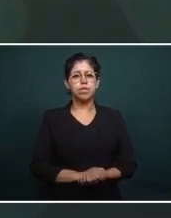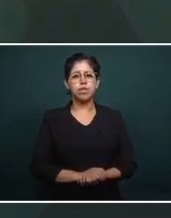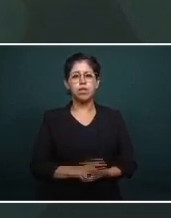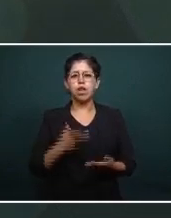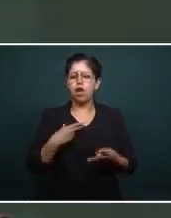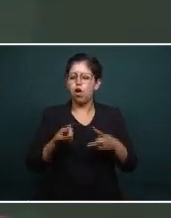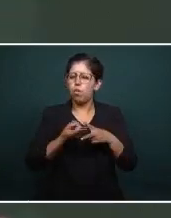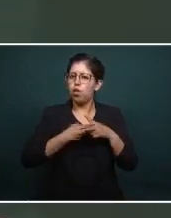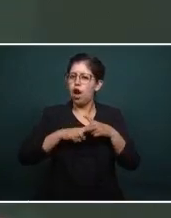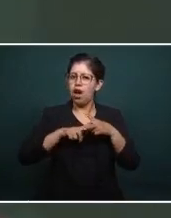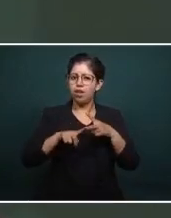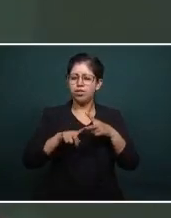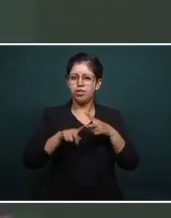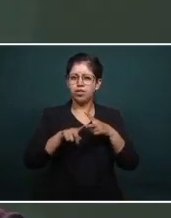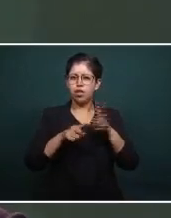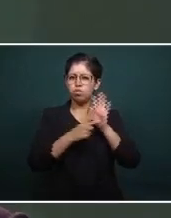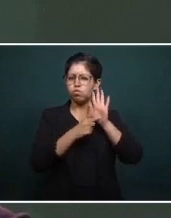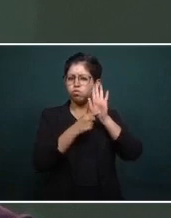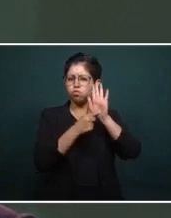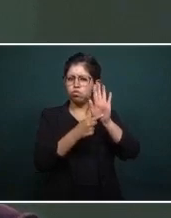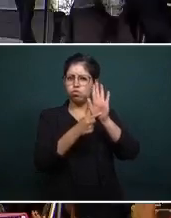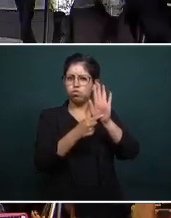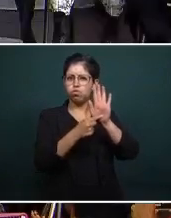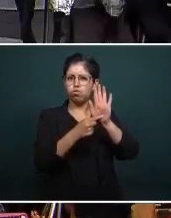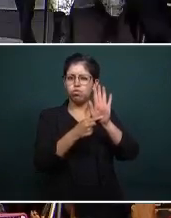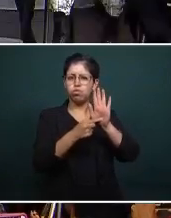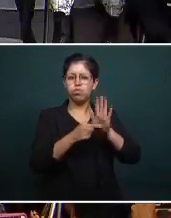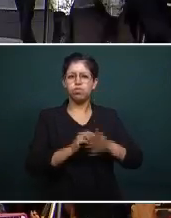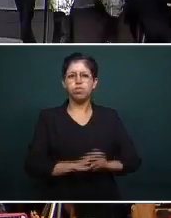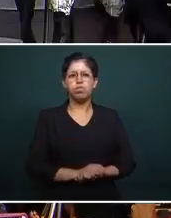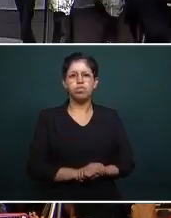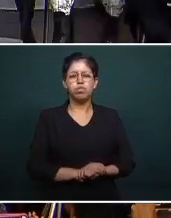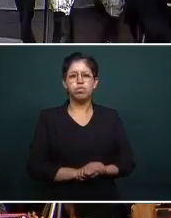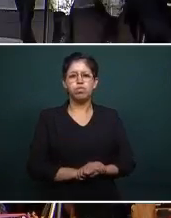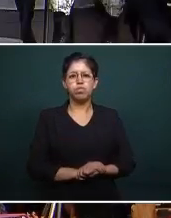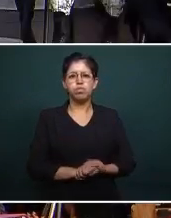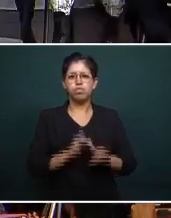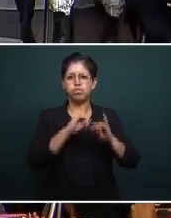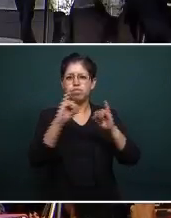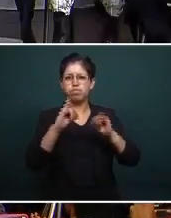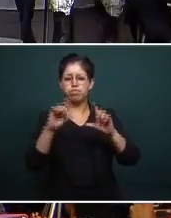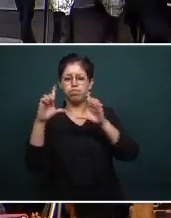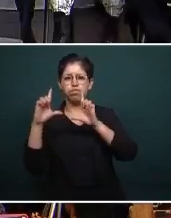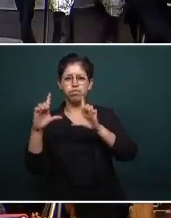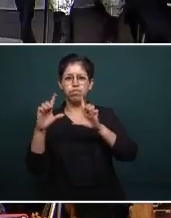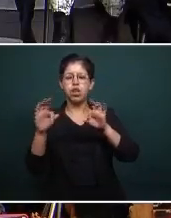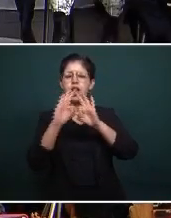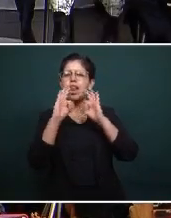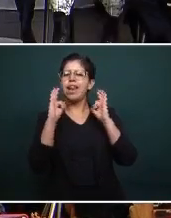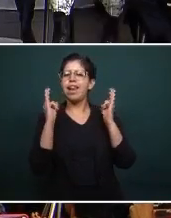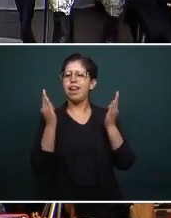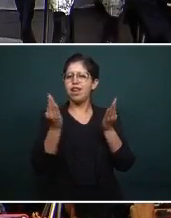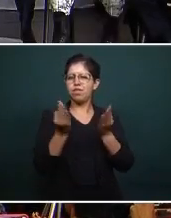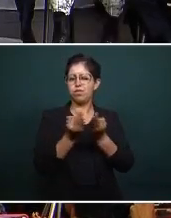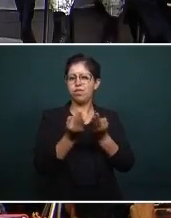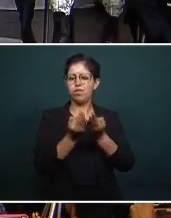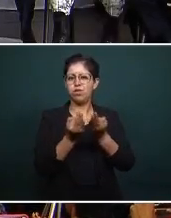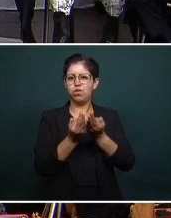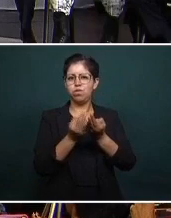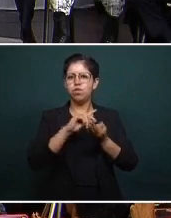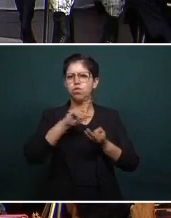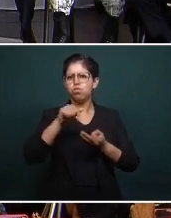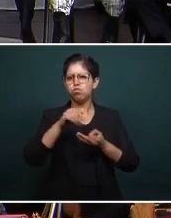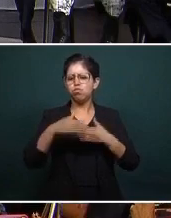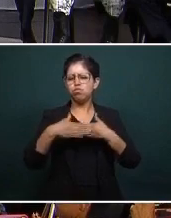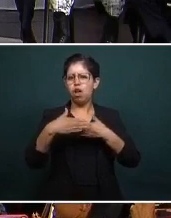Empezaré por mostrar algunas láminas con algunos de, primero la estrategia y luego algunos